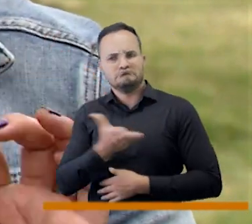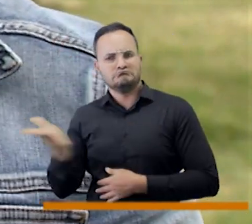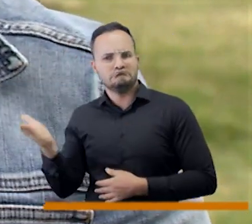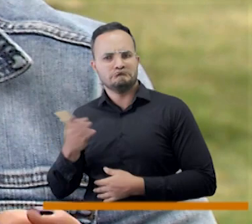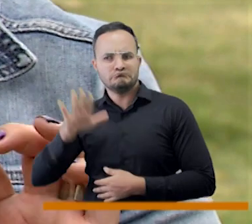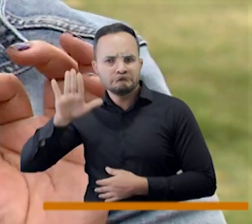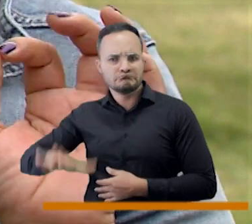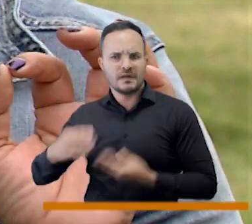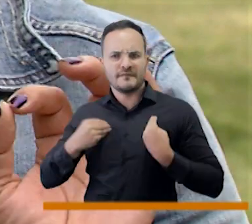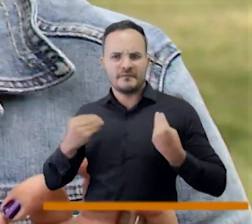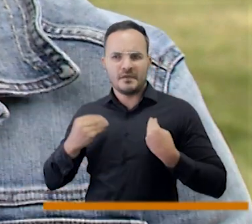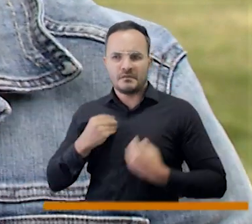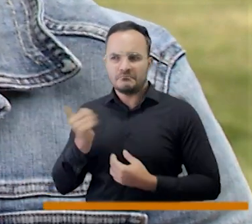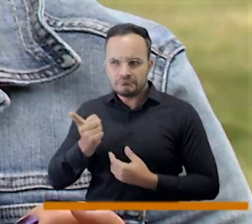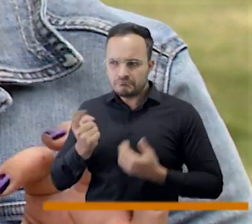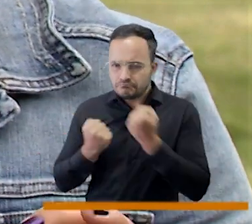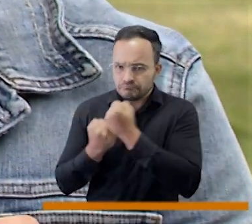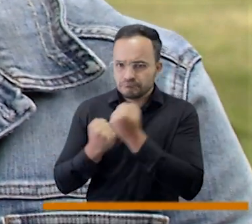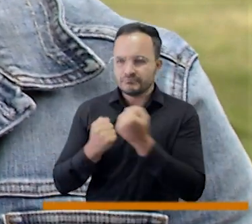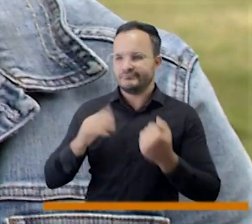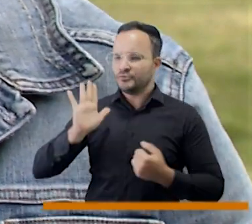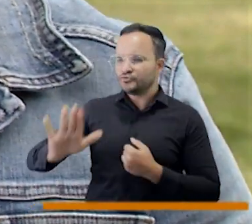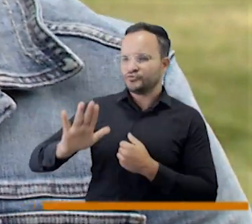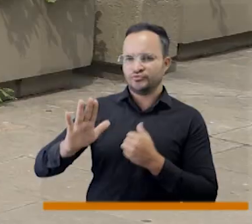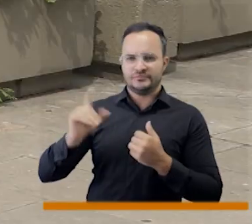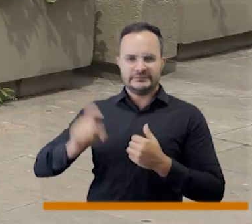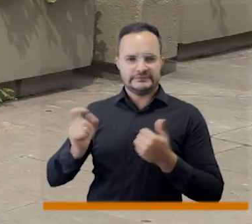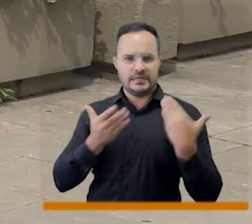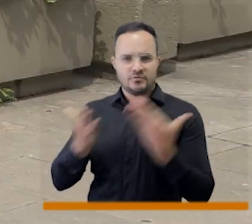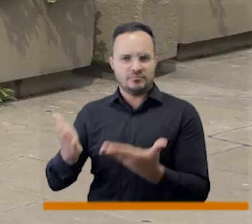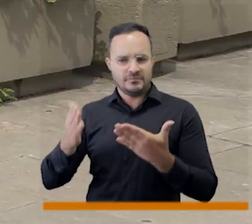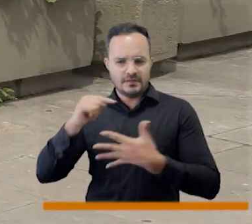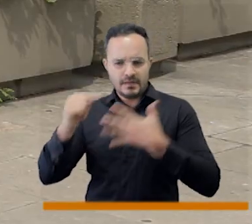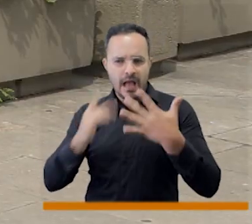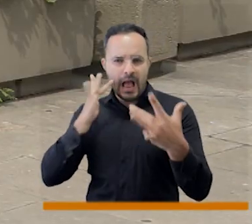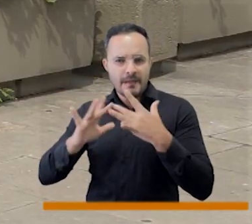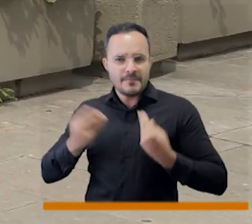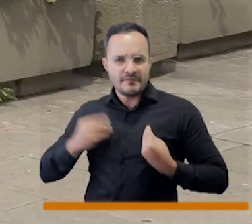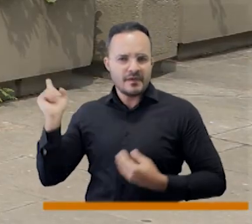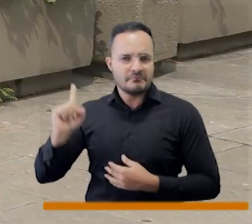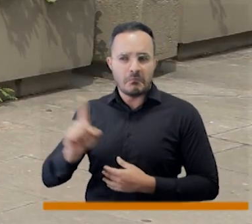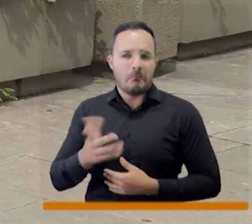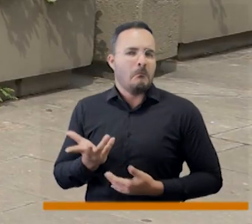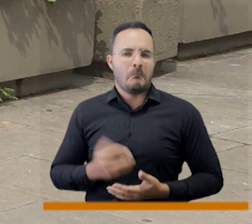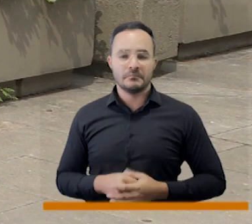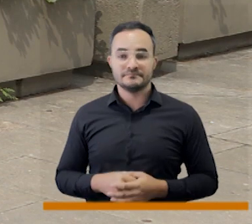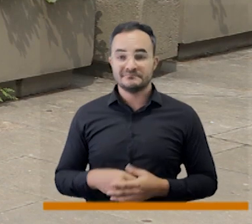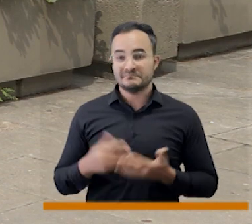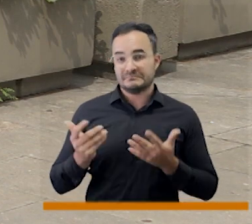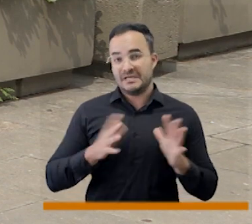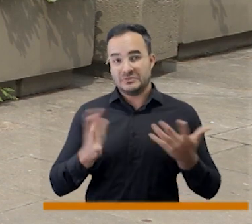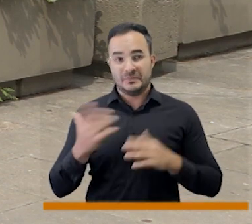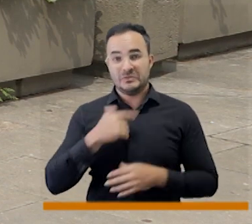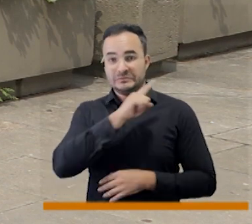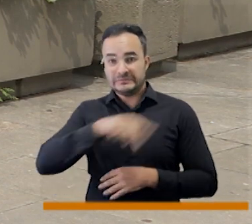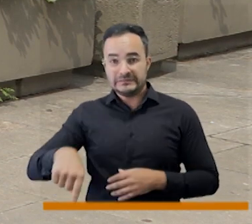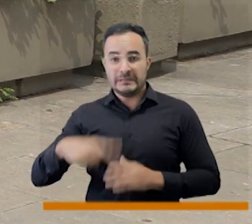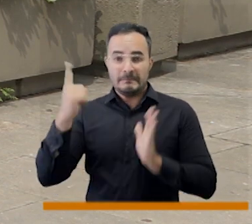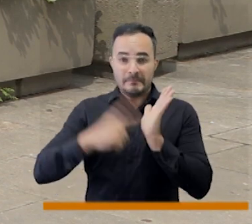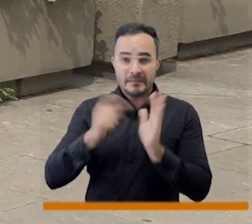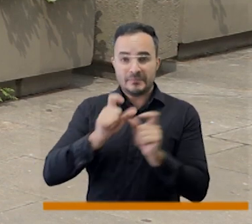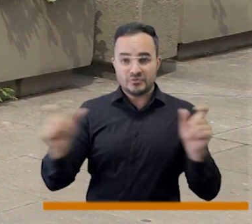tenemos espacios rurales comunitarios. La llegada de casi 9 a 10 mil personas los fines de semana a